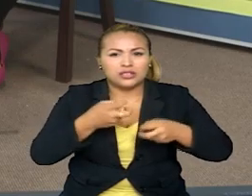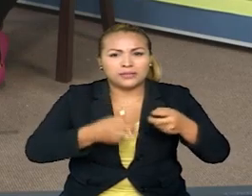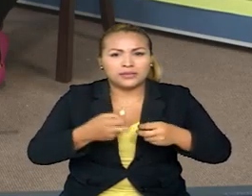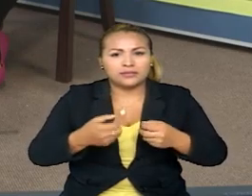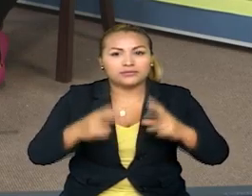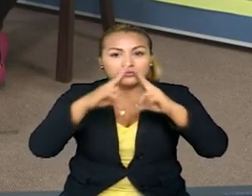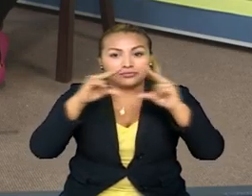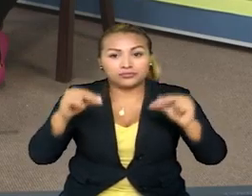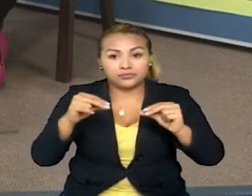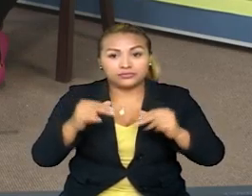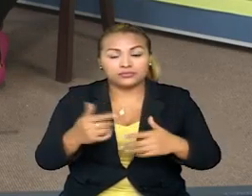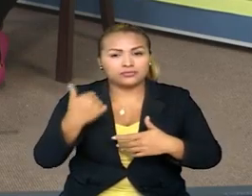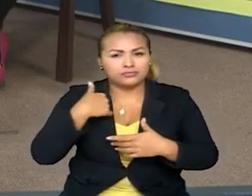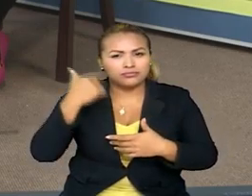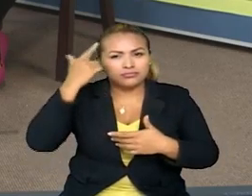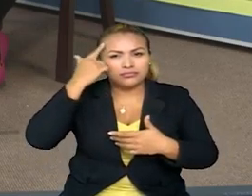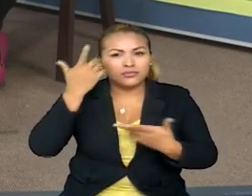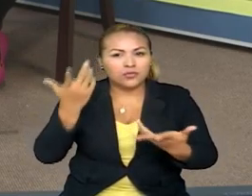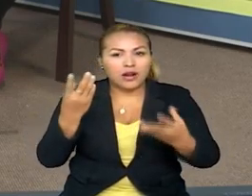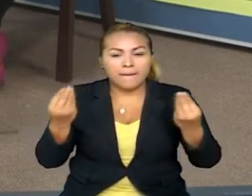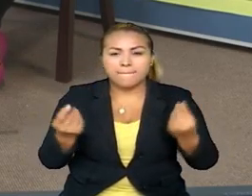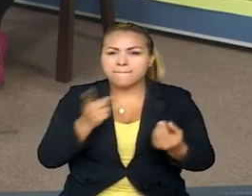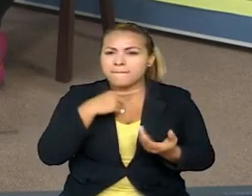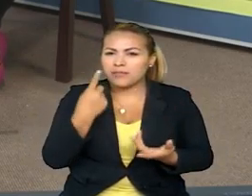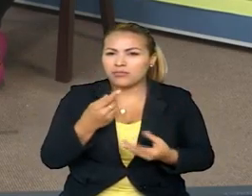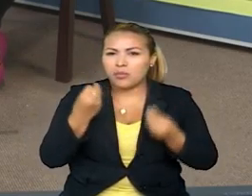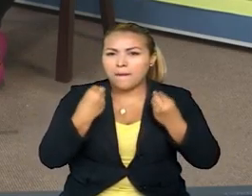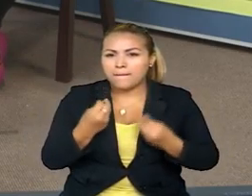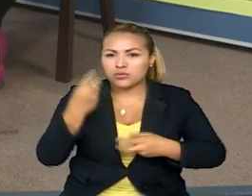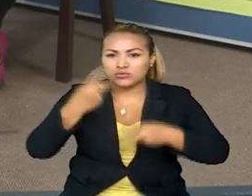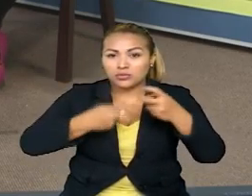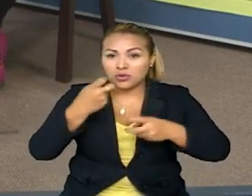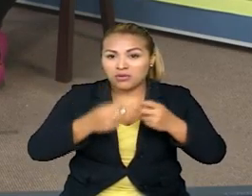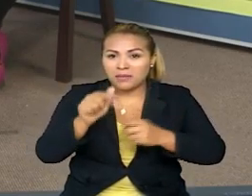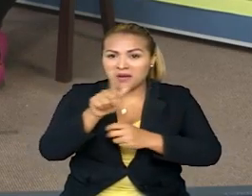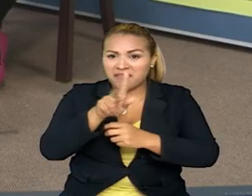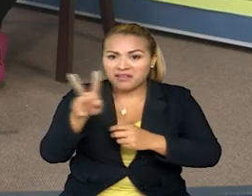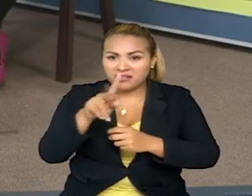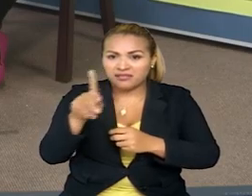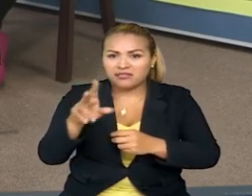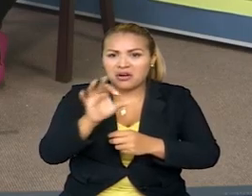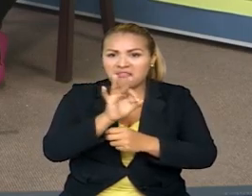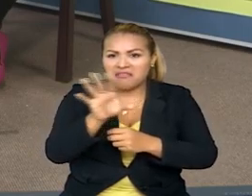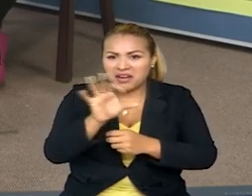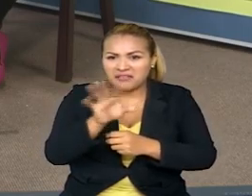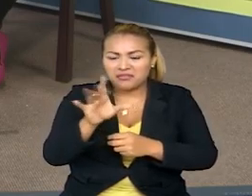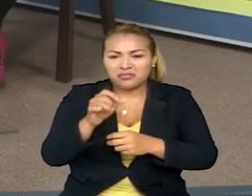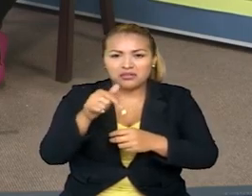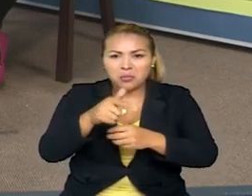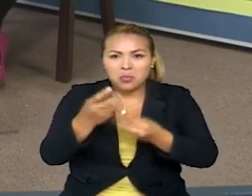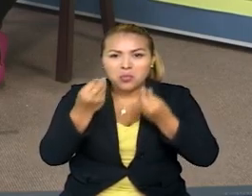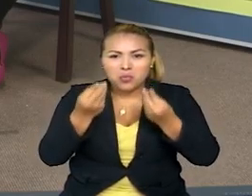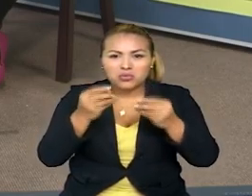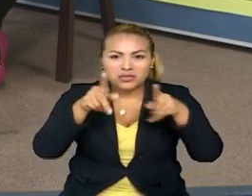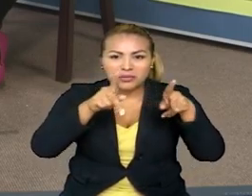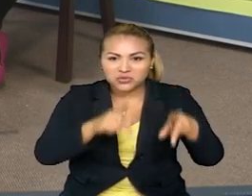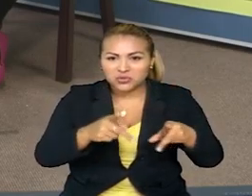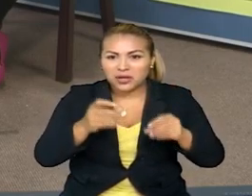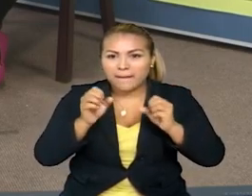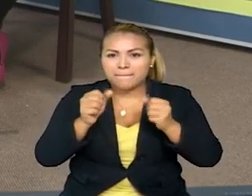que perjudicial en el estilo de vida celular mucha gente se dejó llegar mucho por las redes sociales